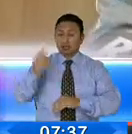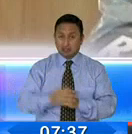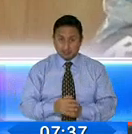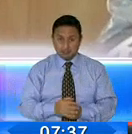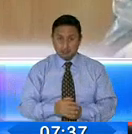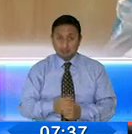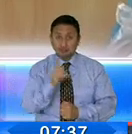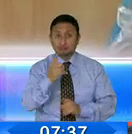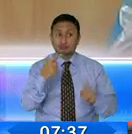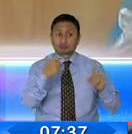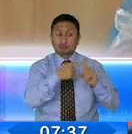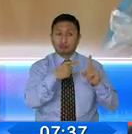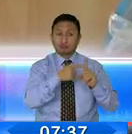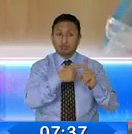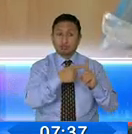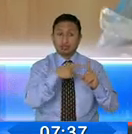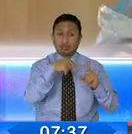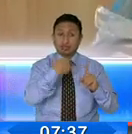bien